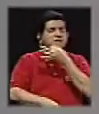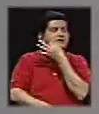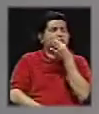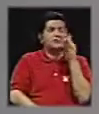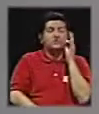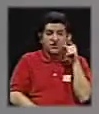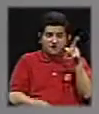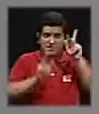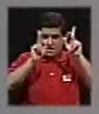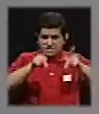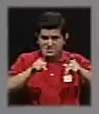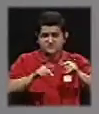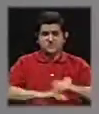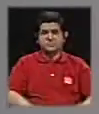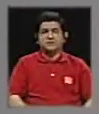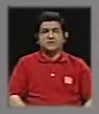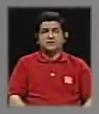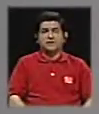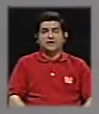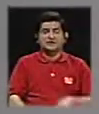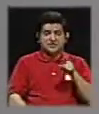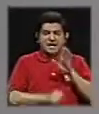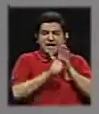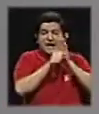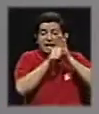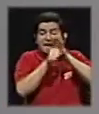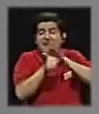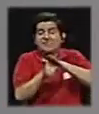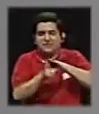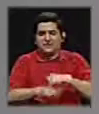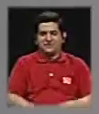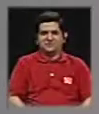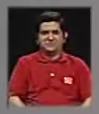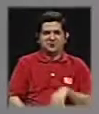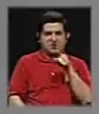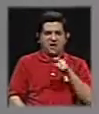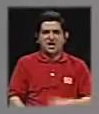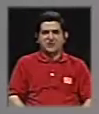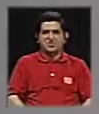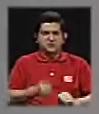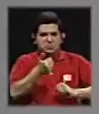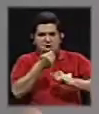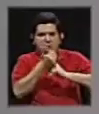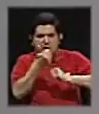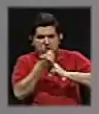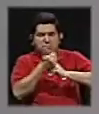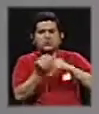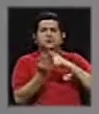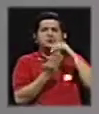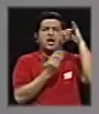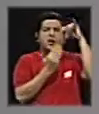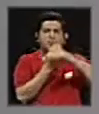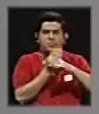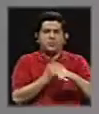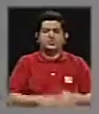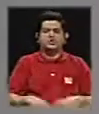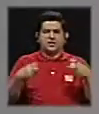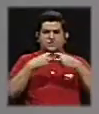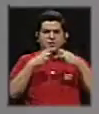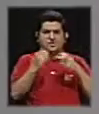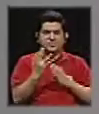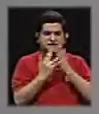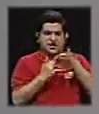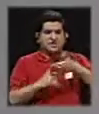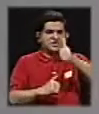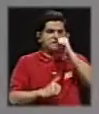de estas personas. La coerción hacia ellos para que estén a favor, llámese por ejemplo del proyecto hidroeléctrico de